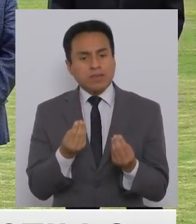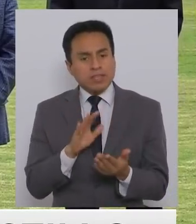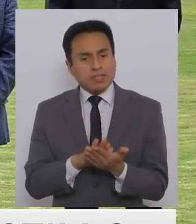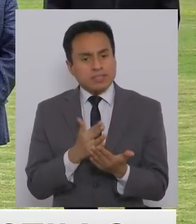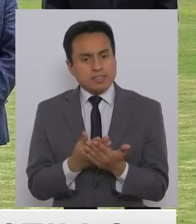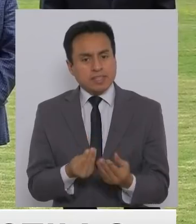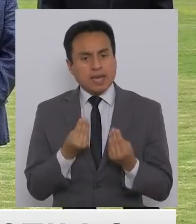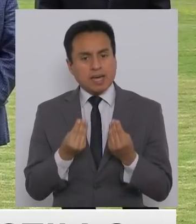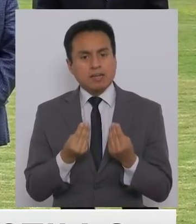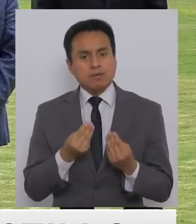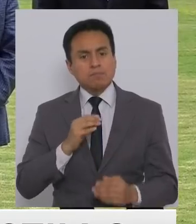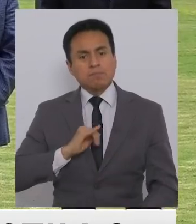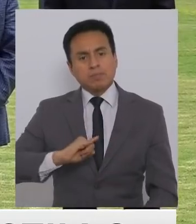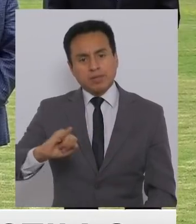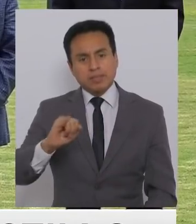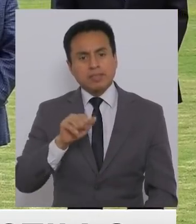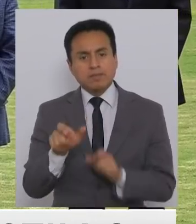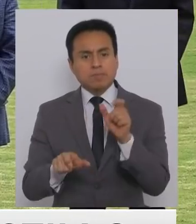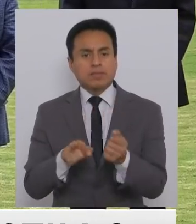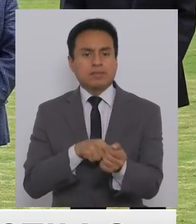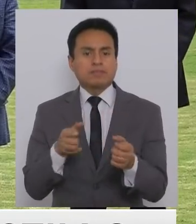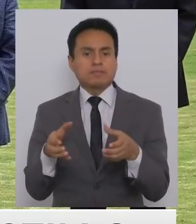forma permanente a las familias chilenas.